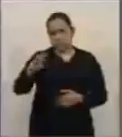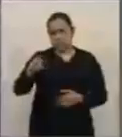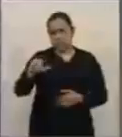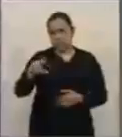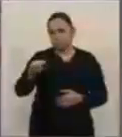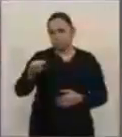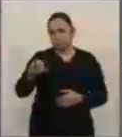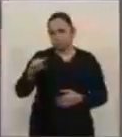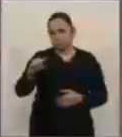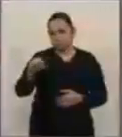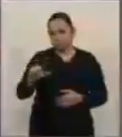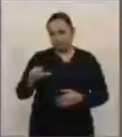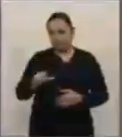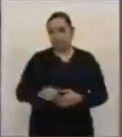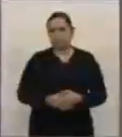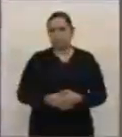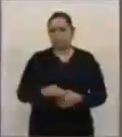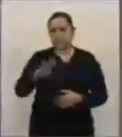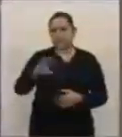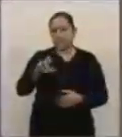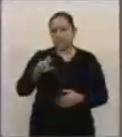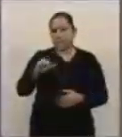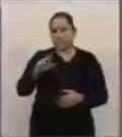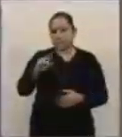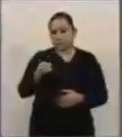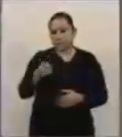Benjamín Asencio Bautista,